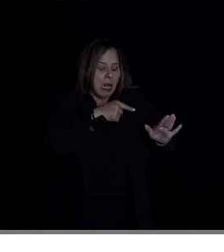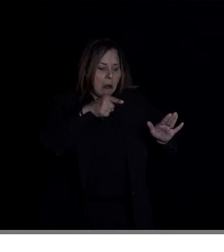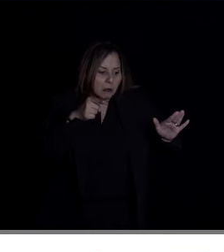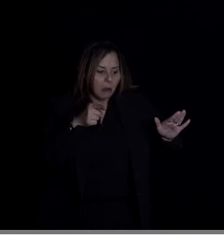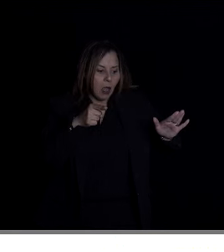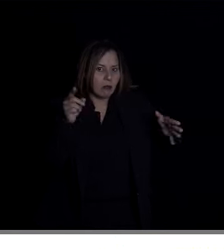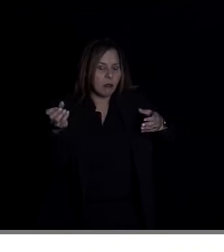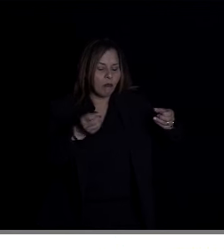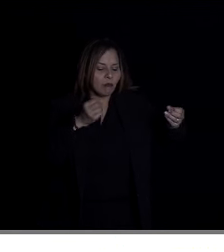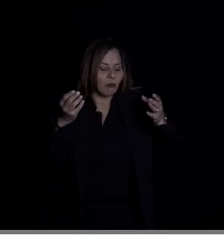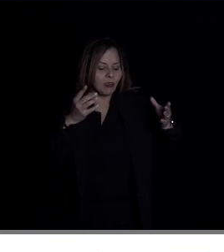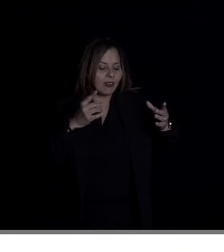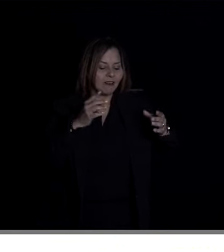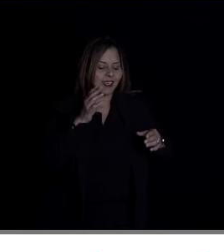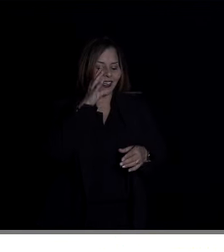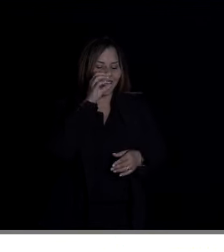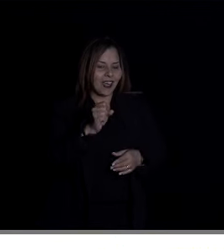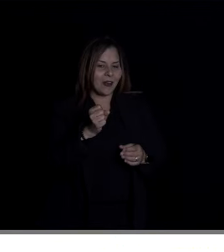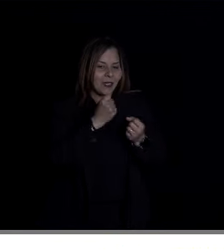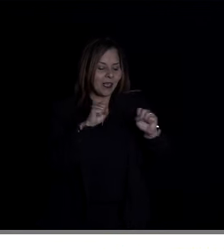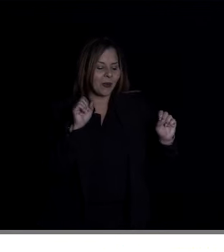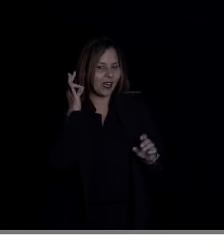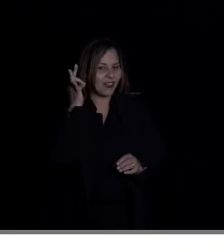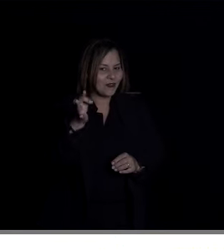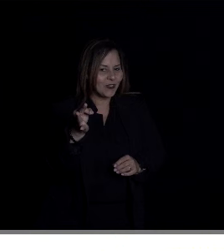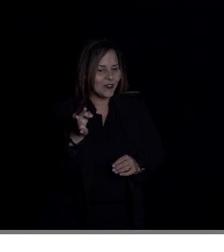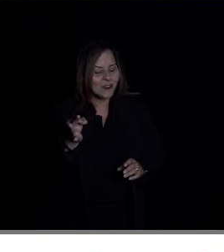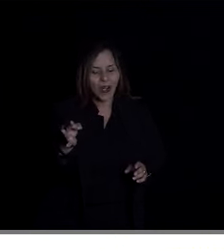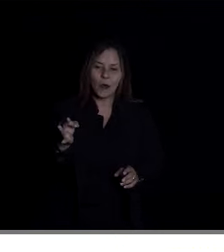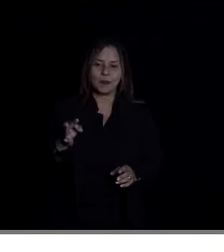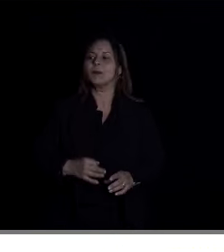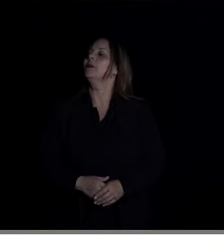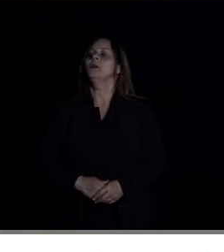muchas. Y es que Caguas es seguridad y futuro, señores.